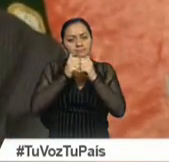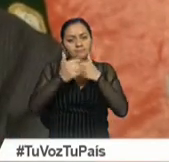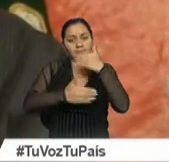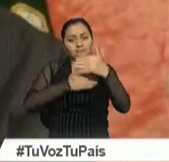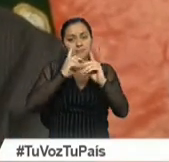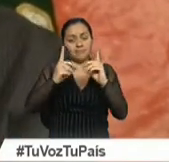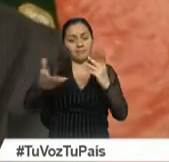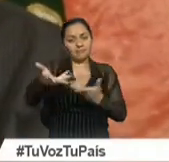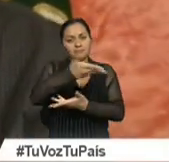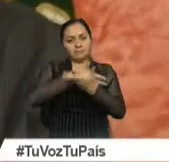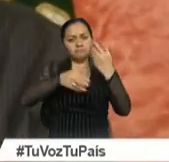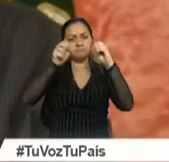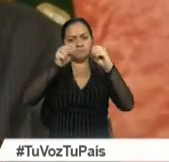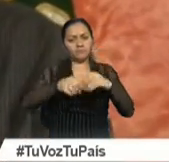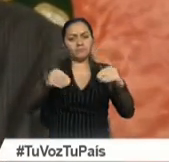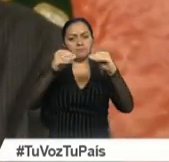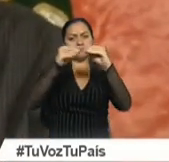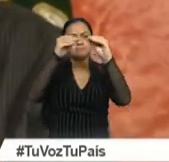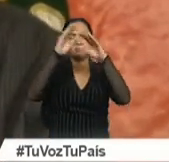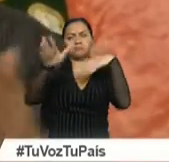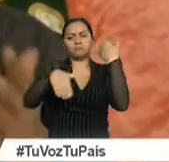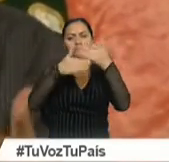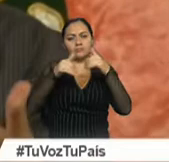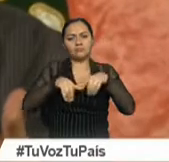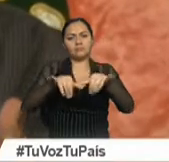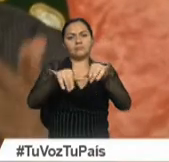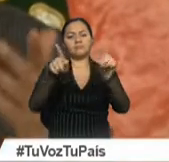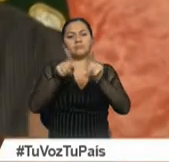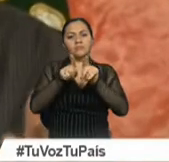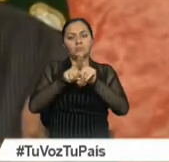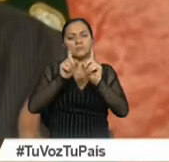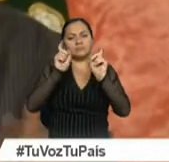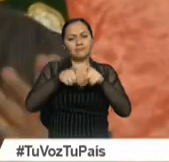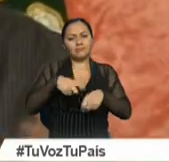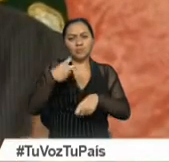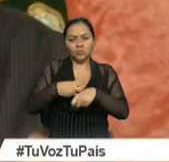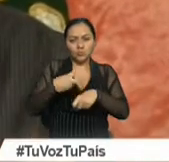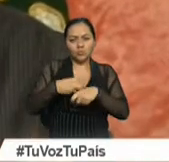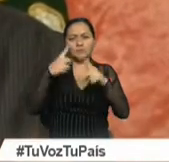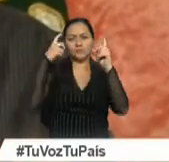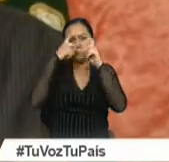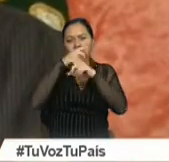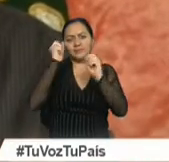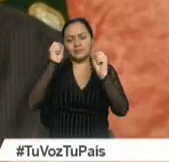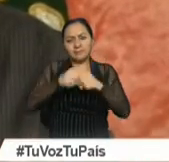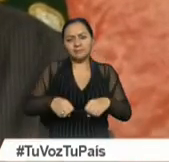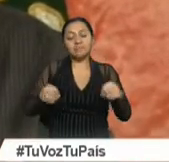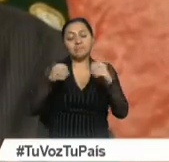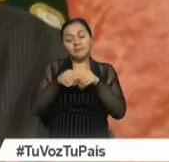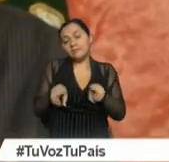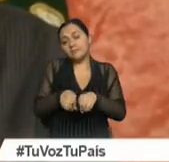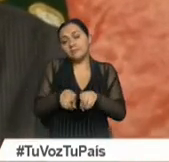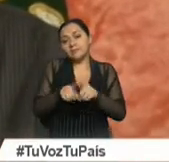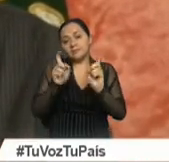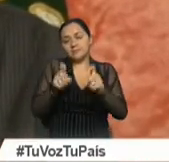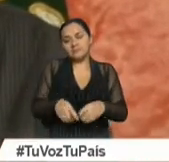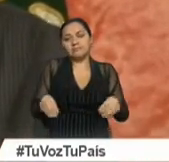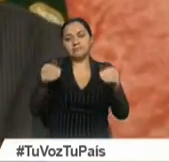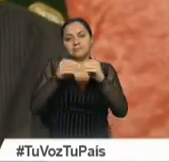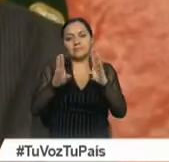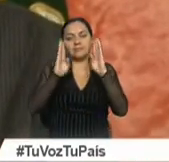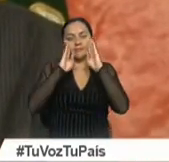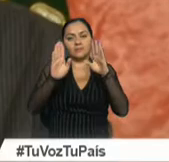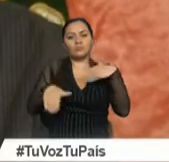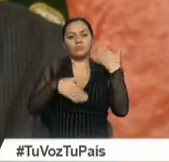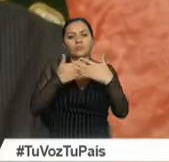el diálogo podremos todos salir adelante de estos momentos duros, difíciles y, por supuesto, podremos atender